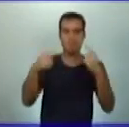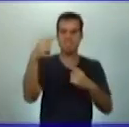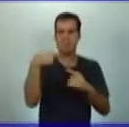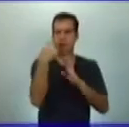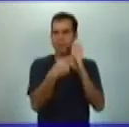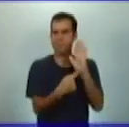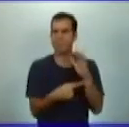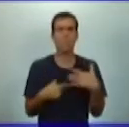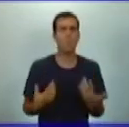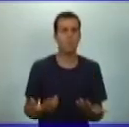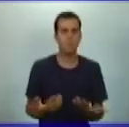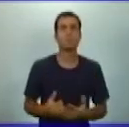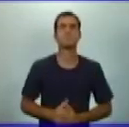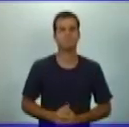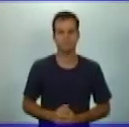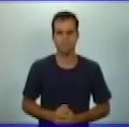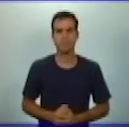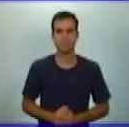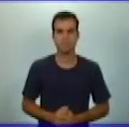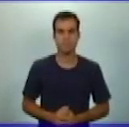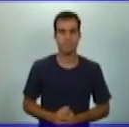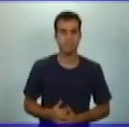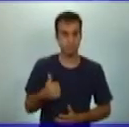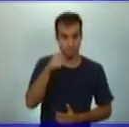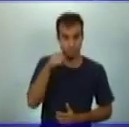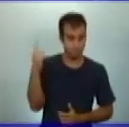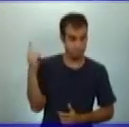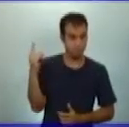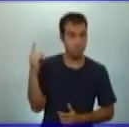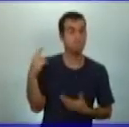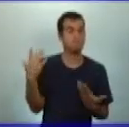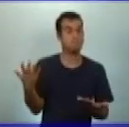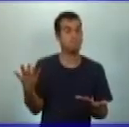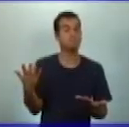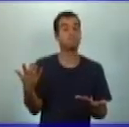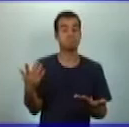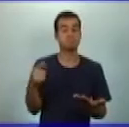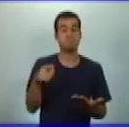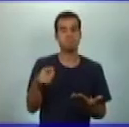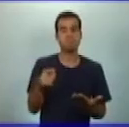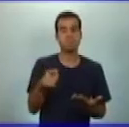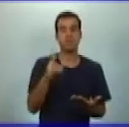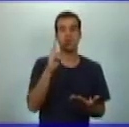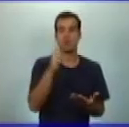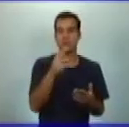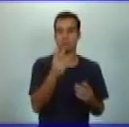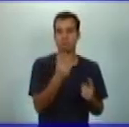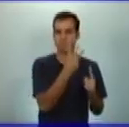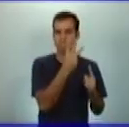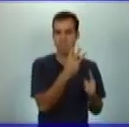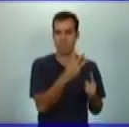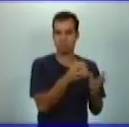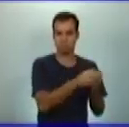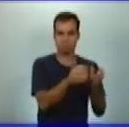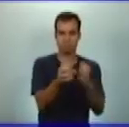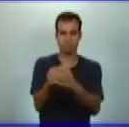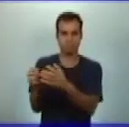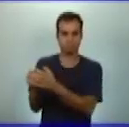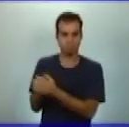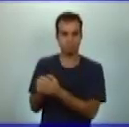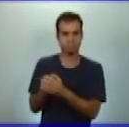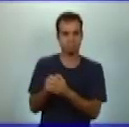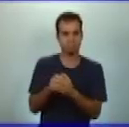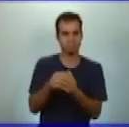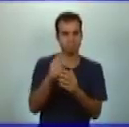átomo. En estas partículas están los electrones, los protones y los neutrones. No es necesario que copien,